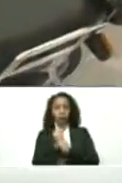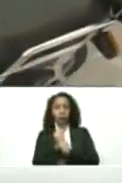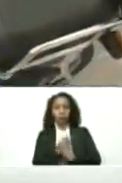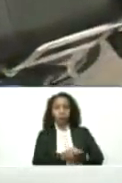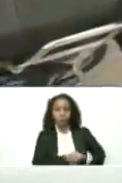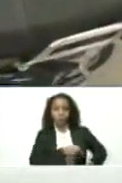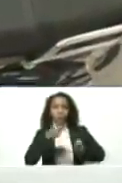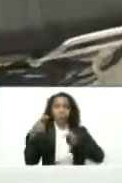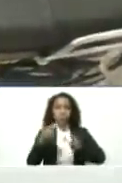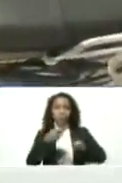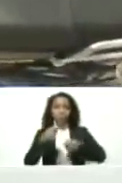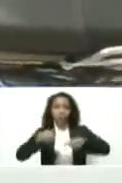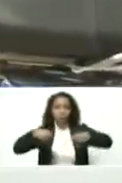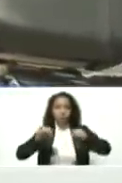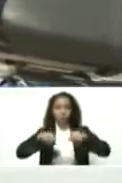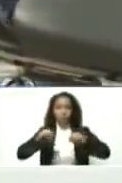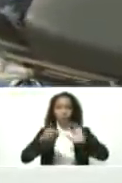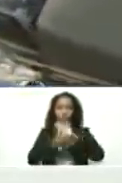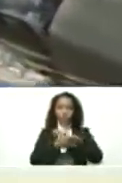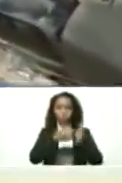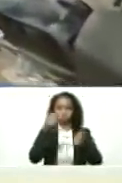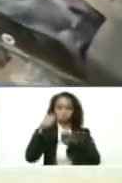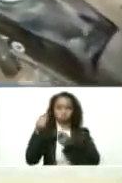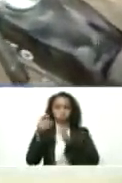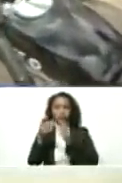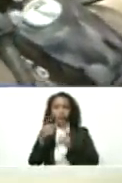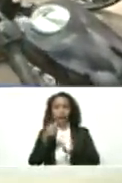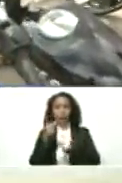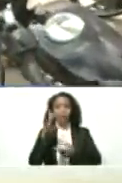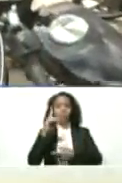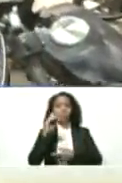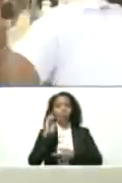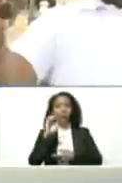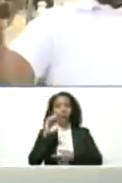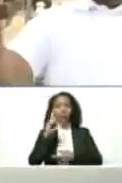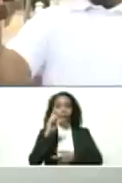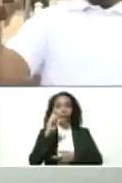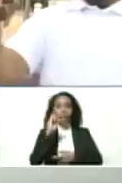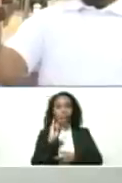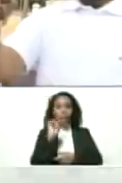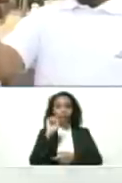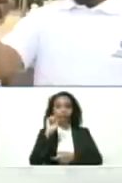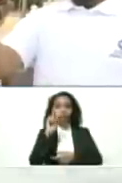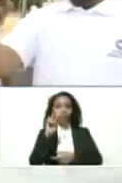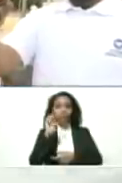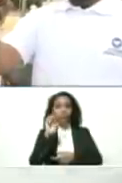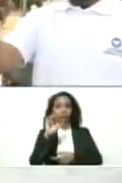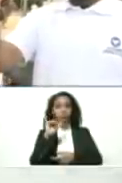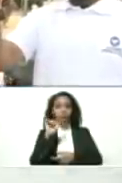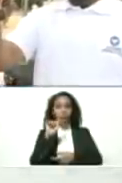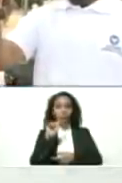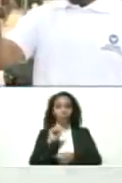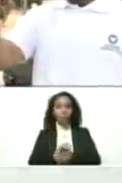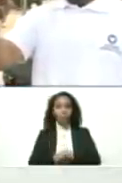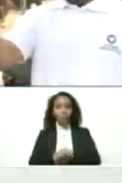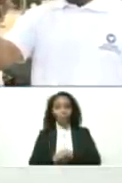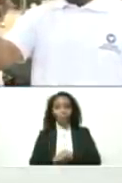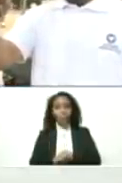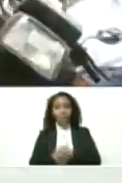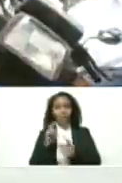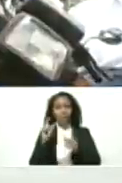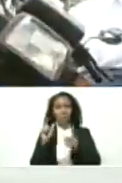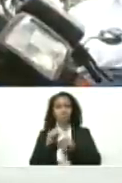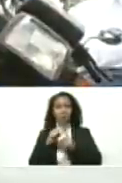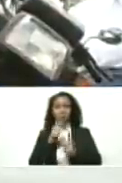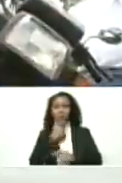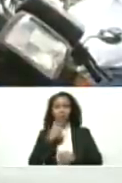reparto a domicilio, en delivery. Delivery es la palabra en inglés que se pegó, pues. ¿Dónde trabajas tú?